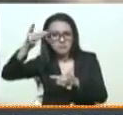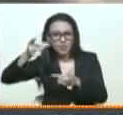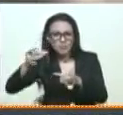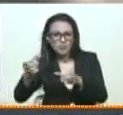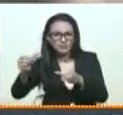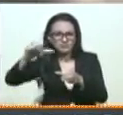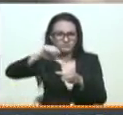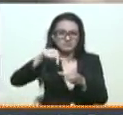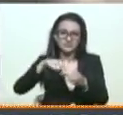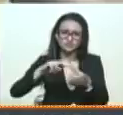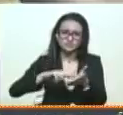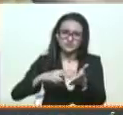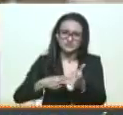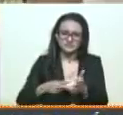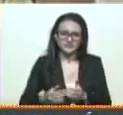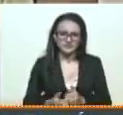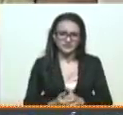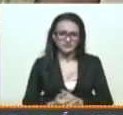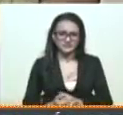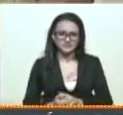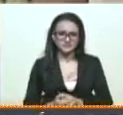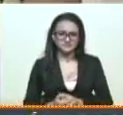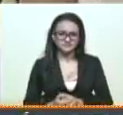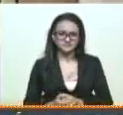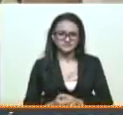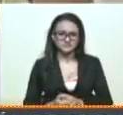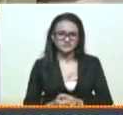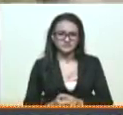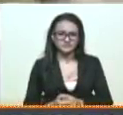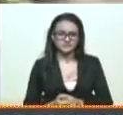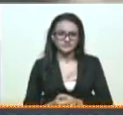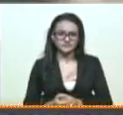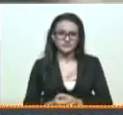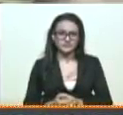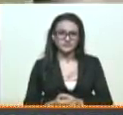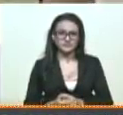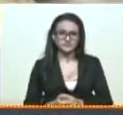excremento humano, que fueron descartadas